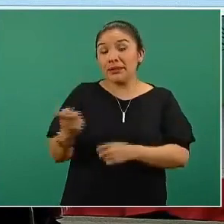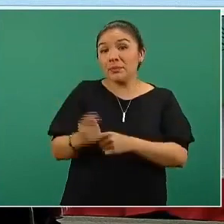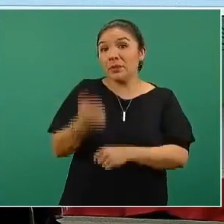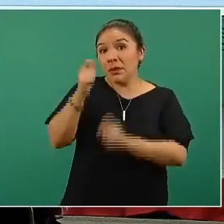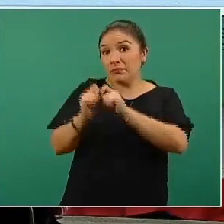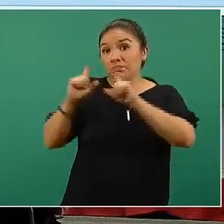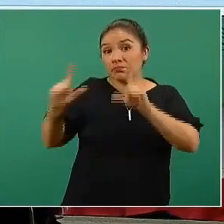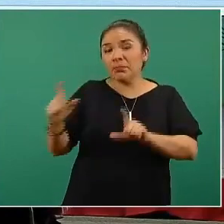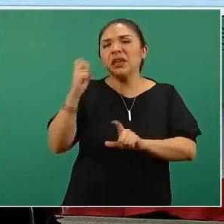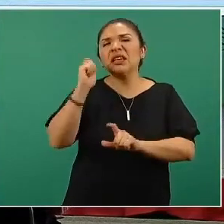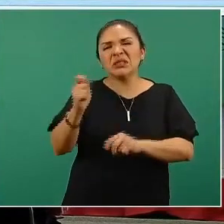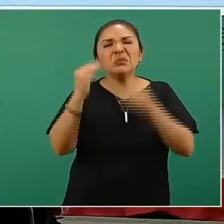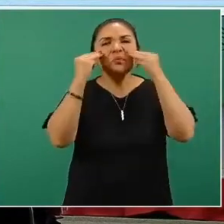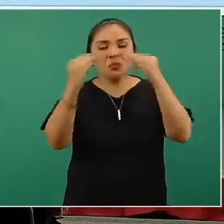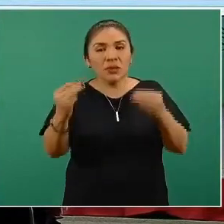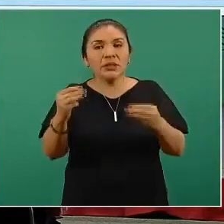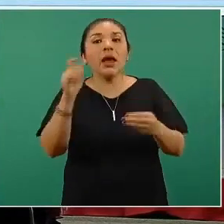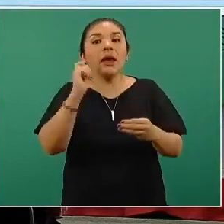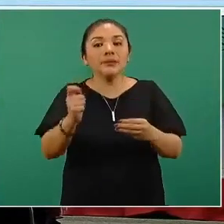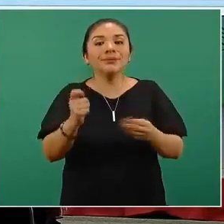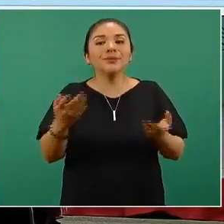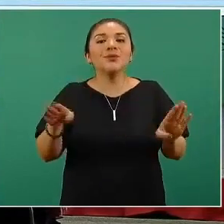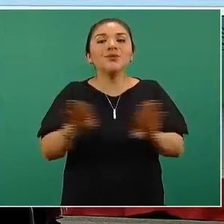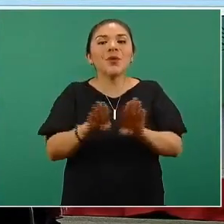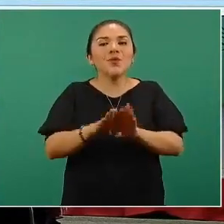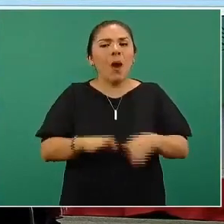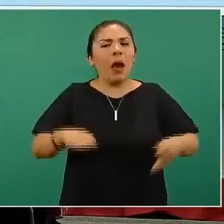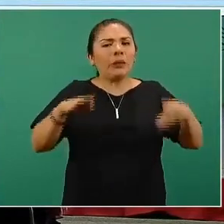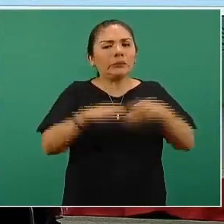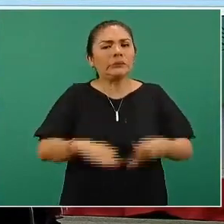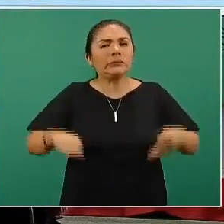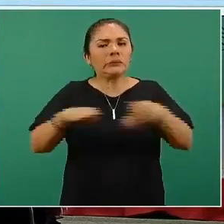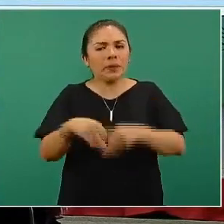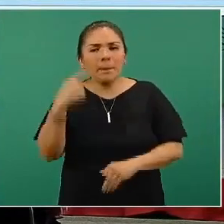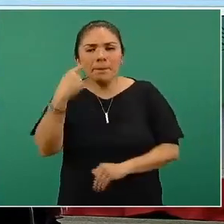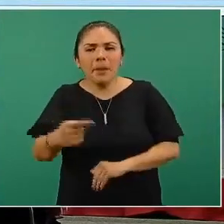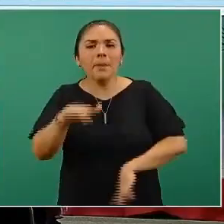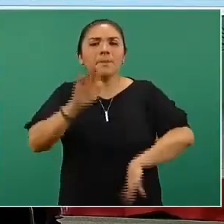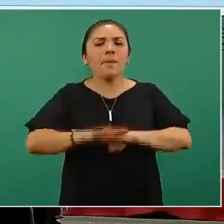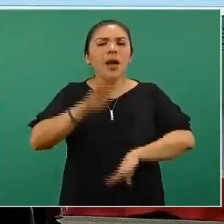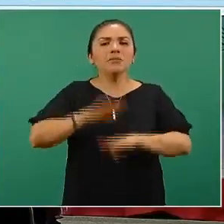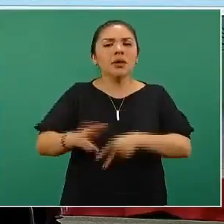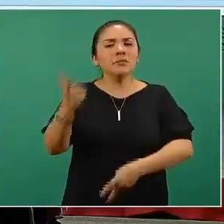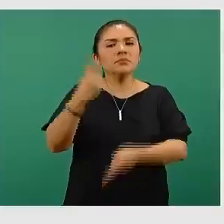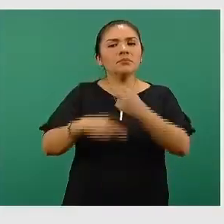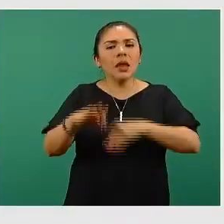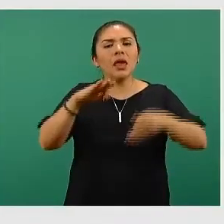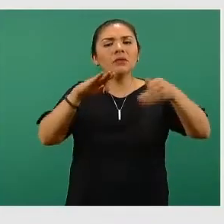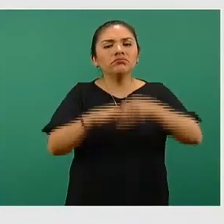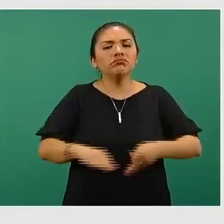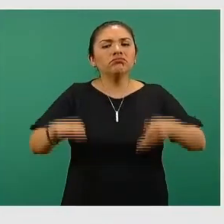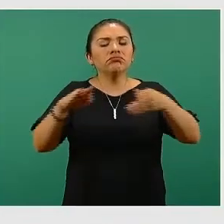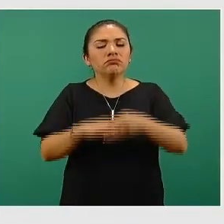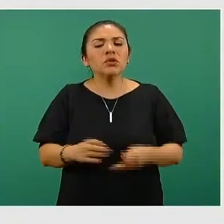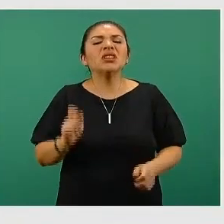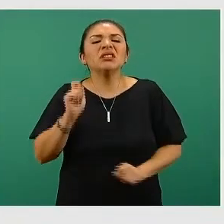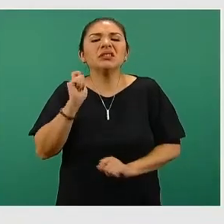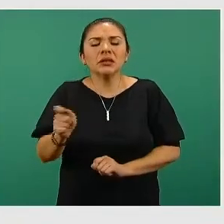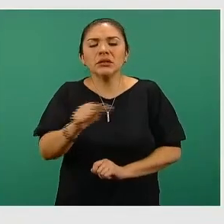gráfica lo que mostramos es la tendencia de los casos incidentes